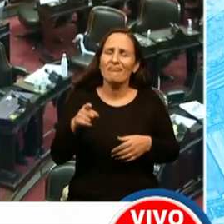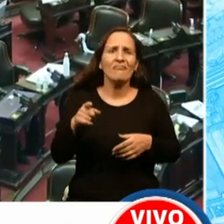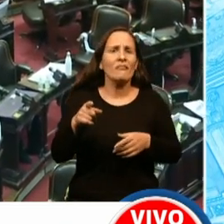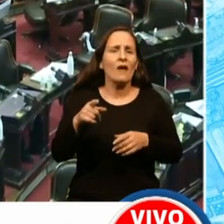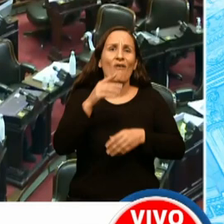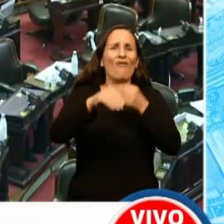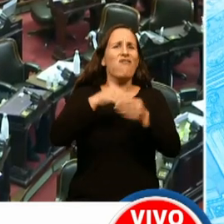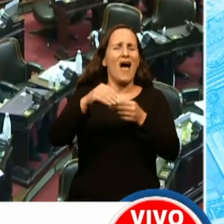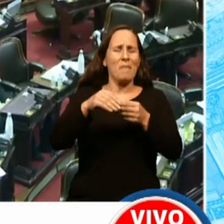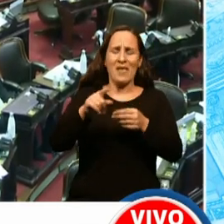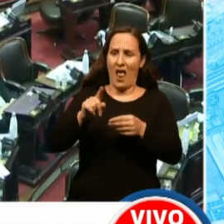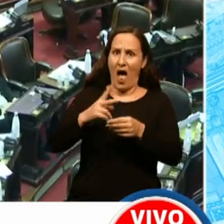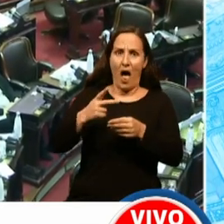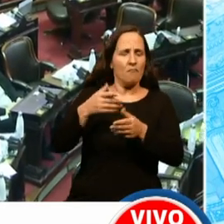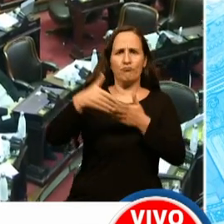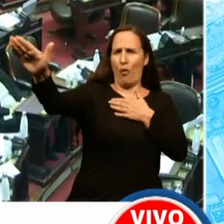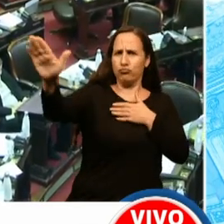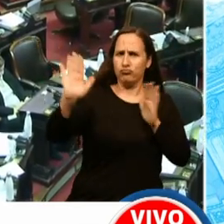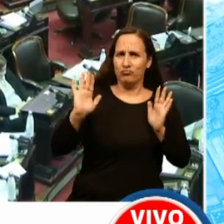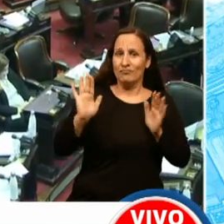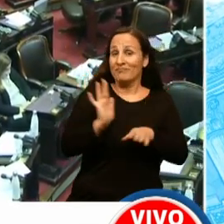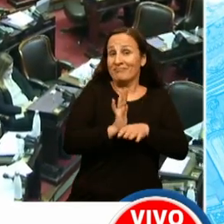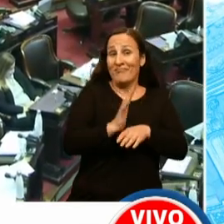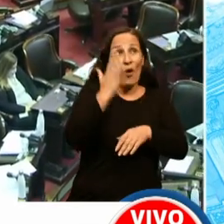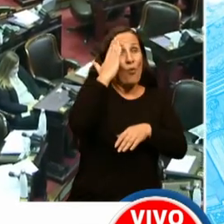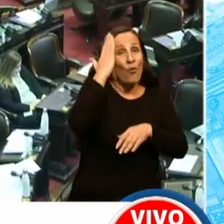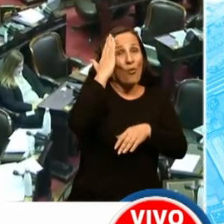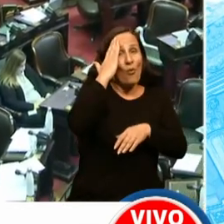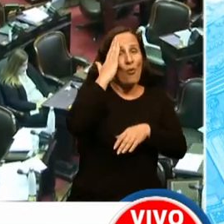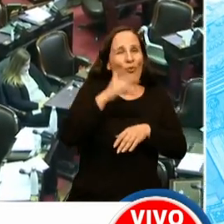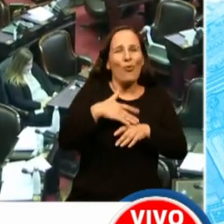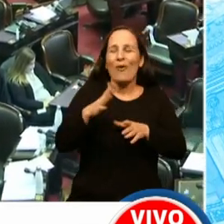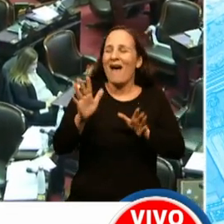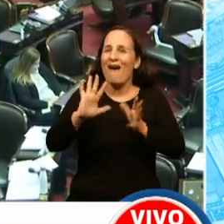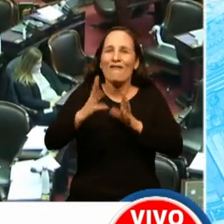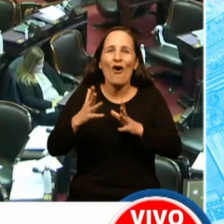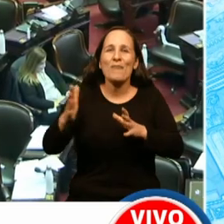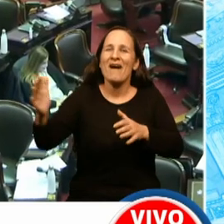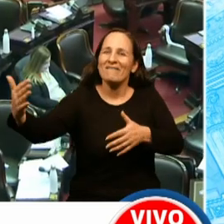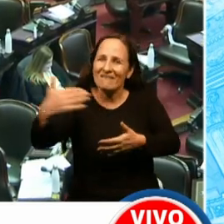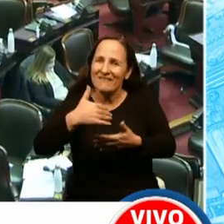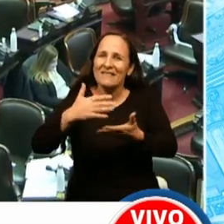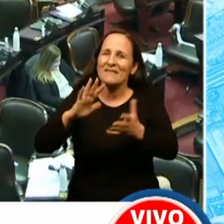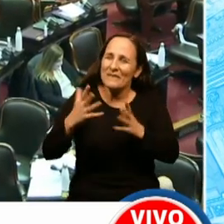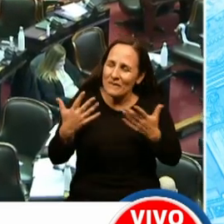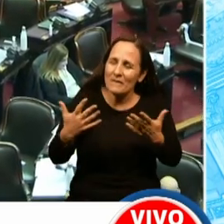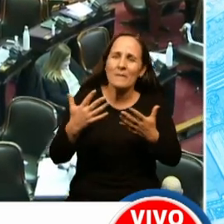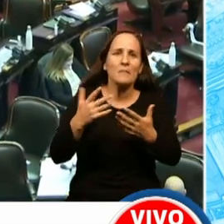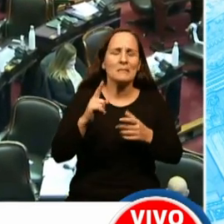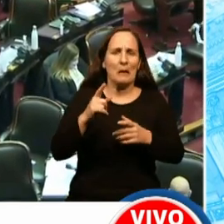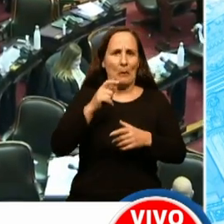estados de sus familias con una cultura que no podía abrazar los que se avergonzaban